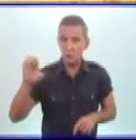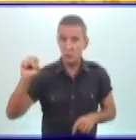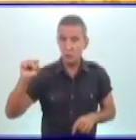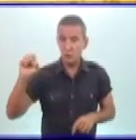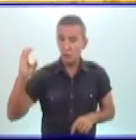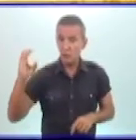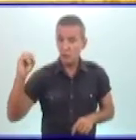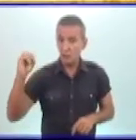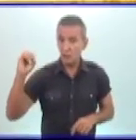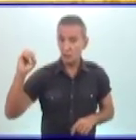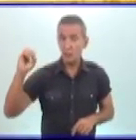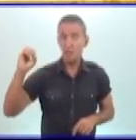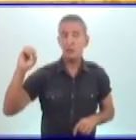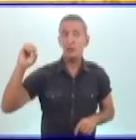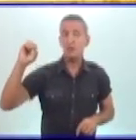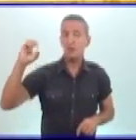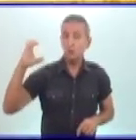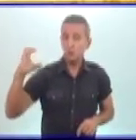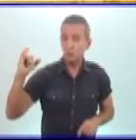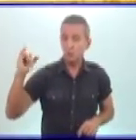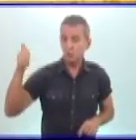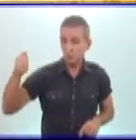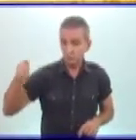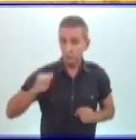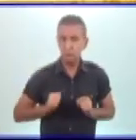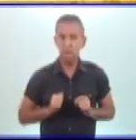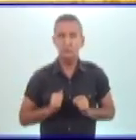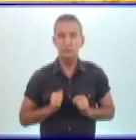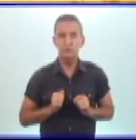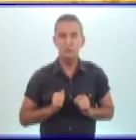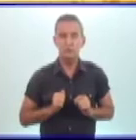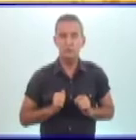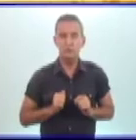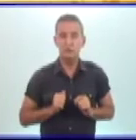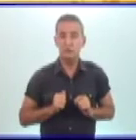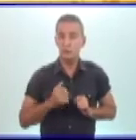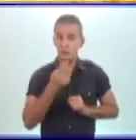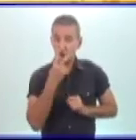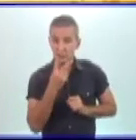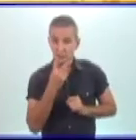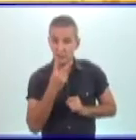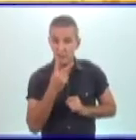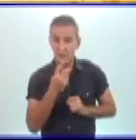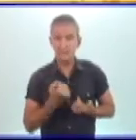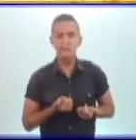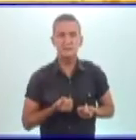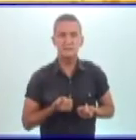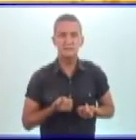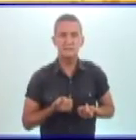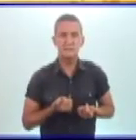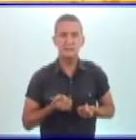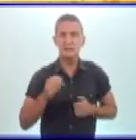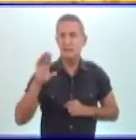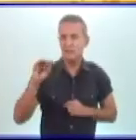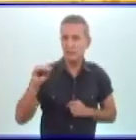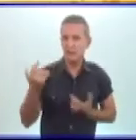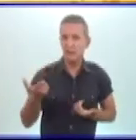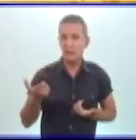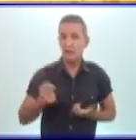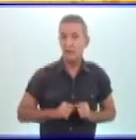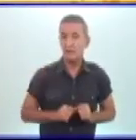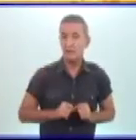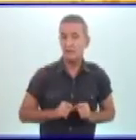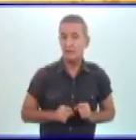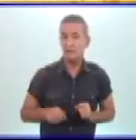estoy refiriendo a la Gran Bretaña. Por eso es que a continuación no nos referiremos a Inglaterra, sino que hablaremos de Gran Bretaña,